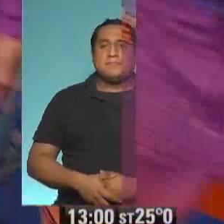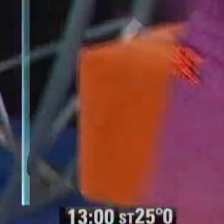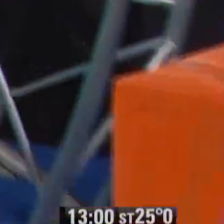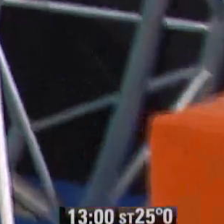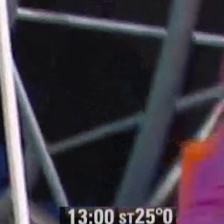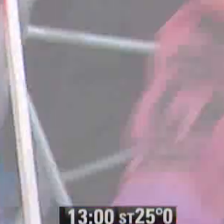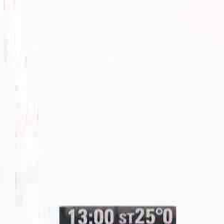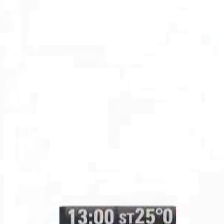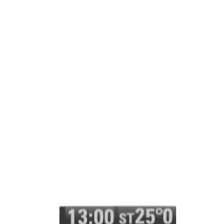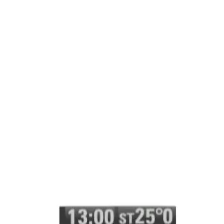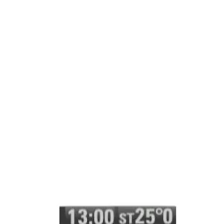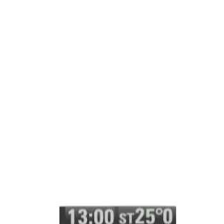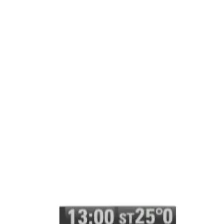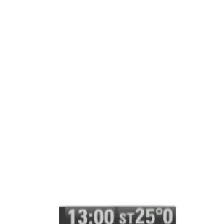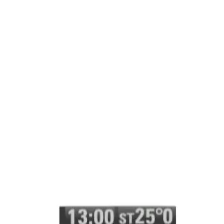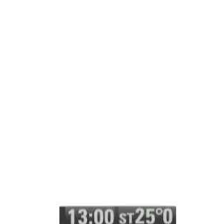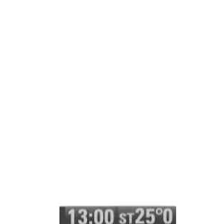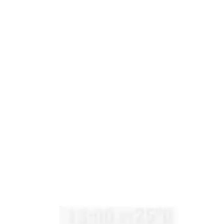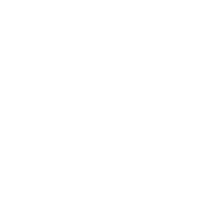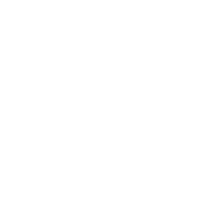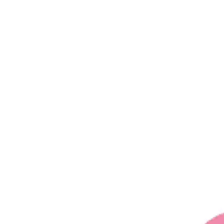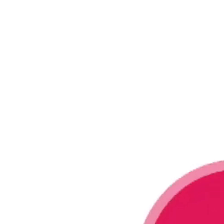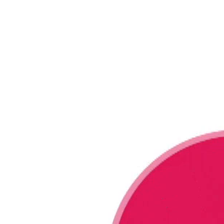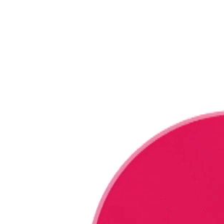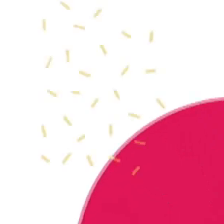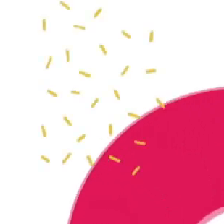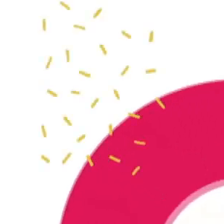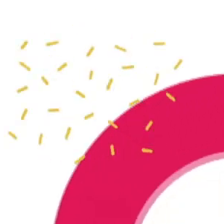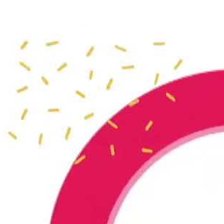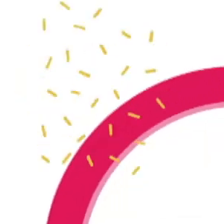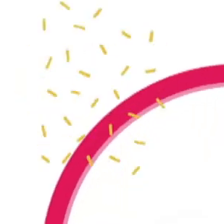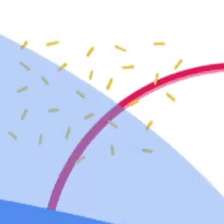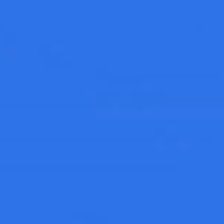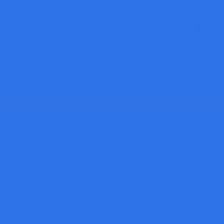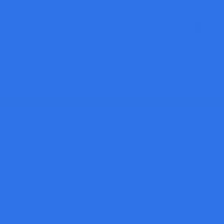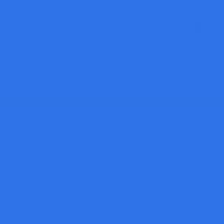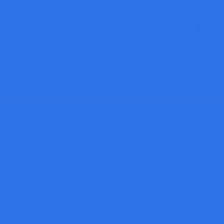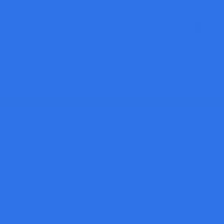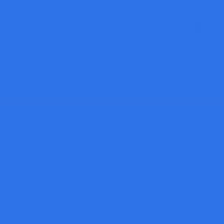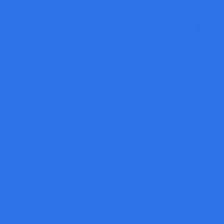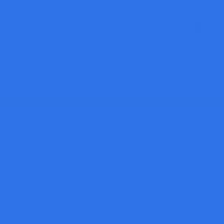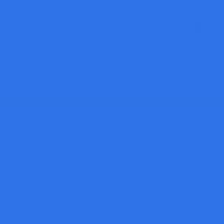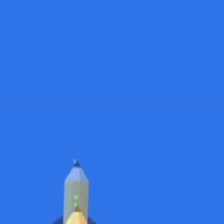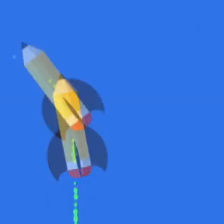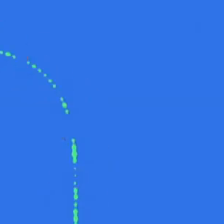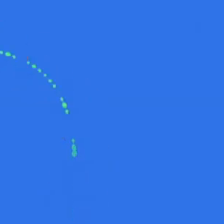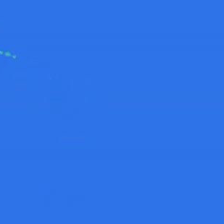Adiós. Adiós. Dice el samba, nació en Formosa y le gusta el chipá.